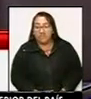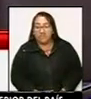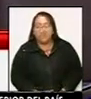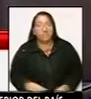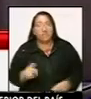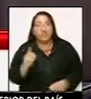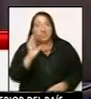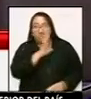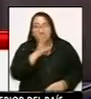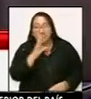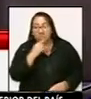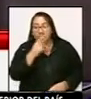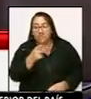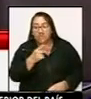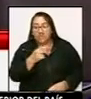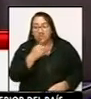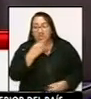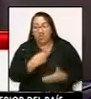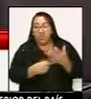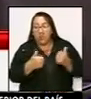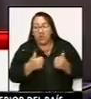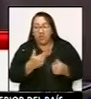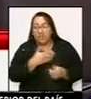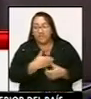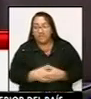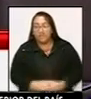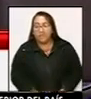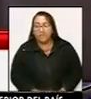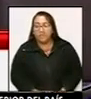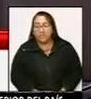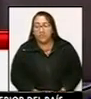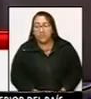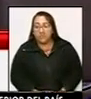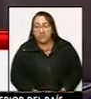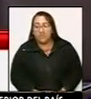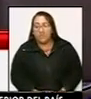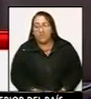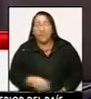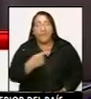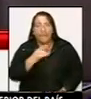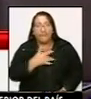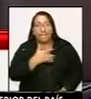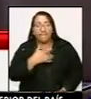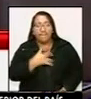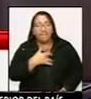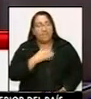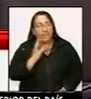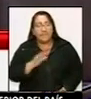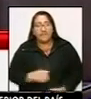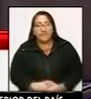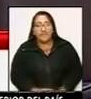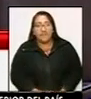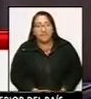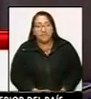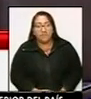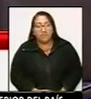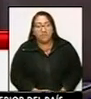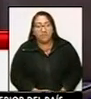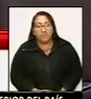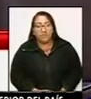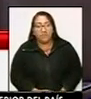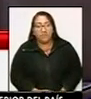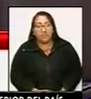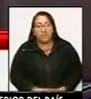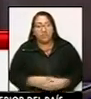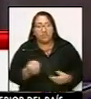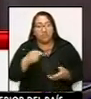ser hipócritas de decir que hoy, qué bueno, presidente. Como mujer, me siento indignada. ¿Por qué? Porque